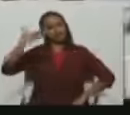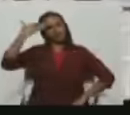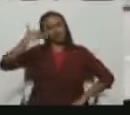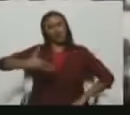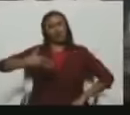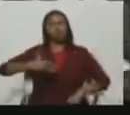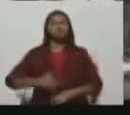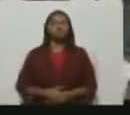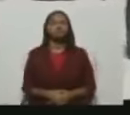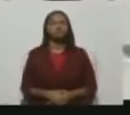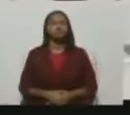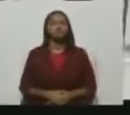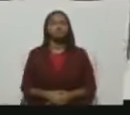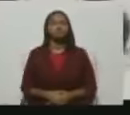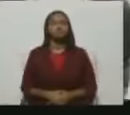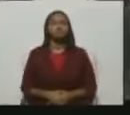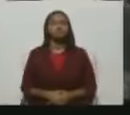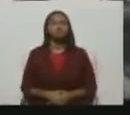Salud,